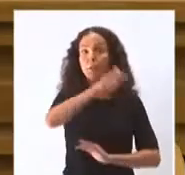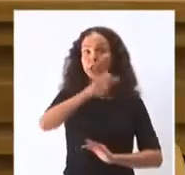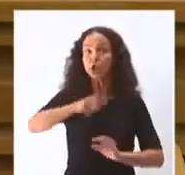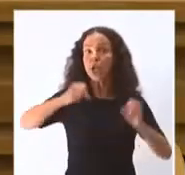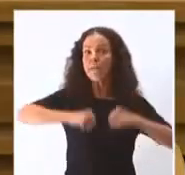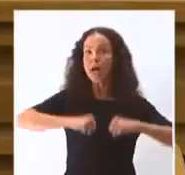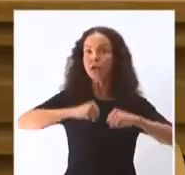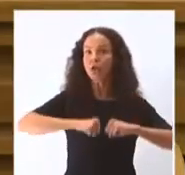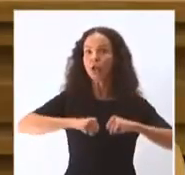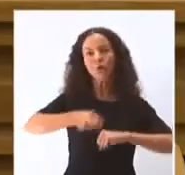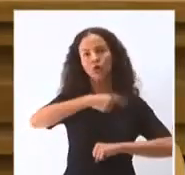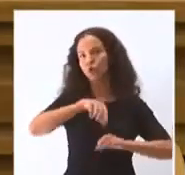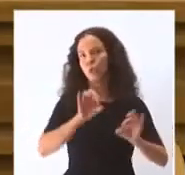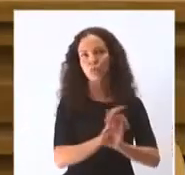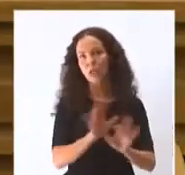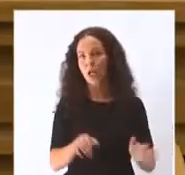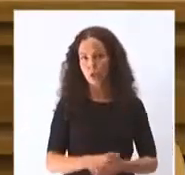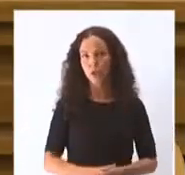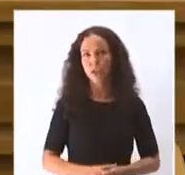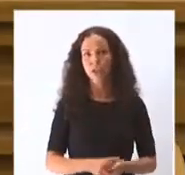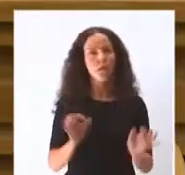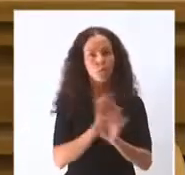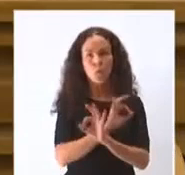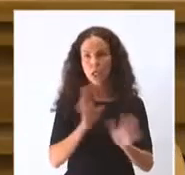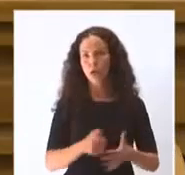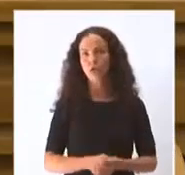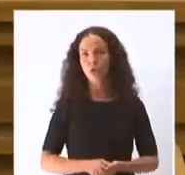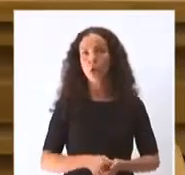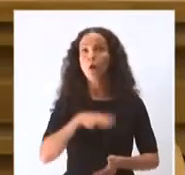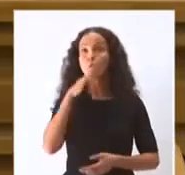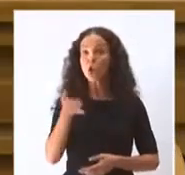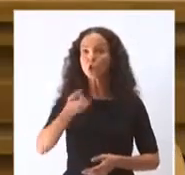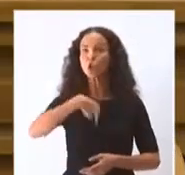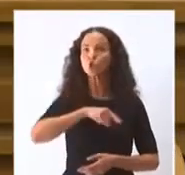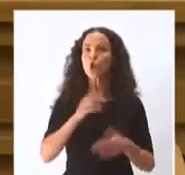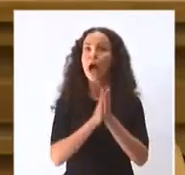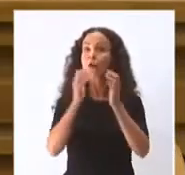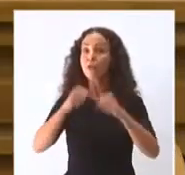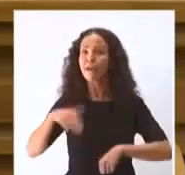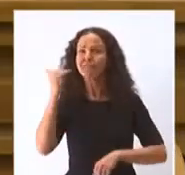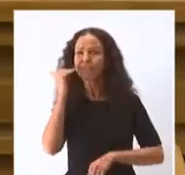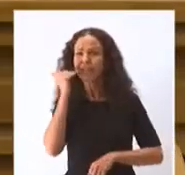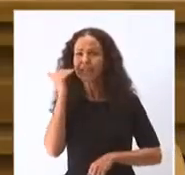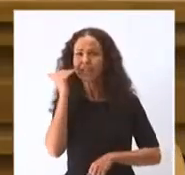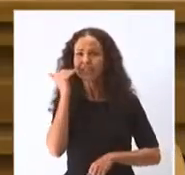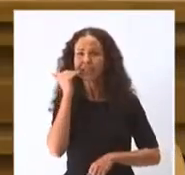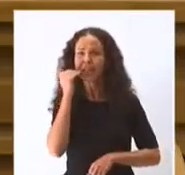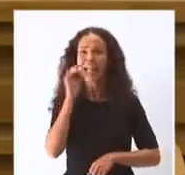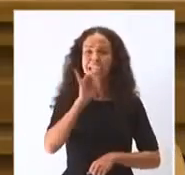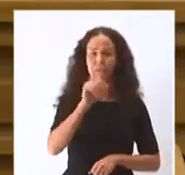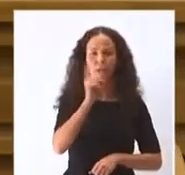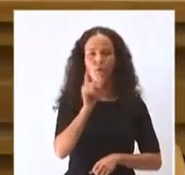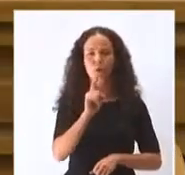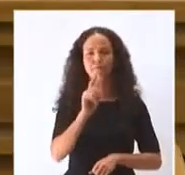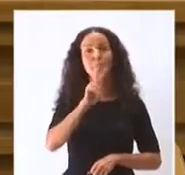lo tenemos muy claro lo tenemos muy claro y por eso vamos a acordar las fechas fijadas si no me equivoco en vez del 15 va a ser el 25